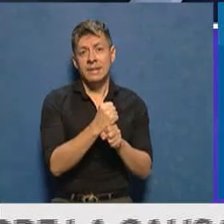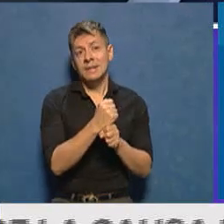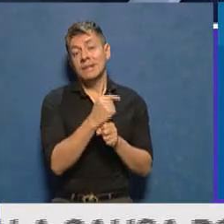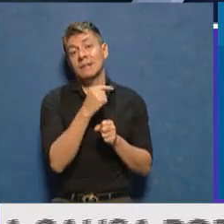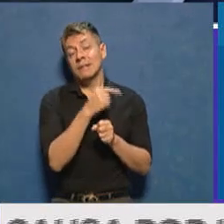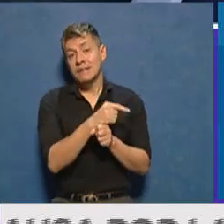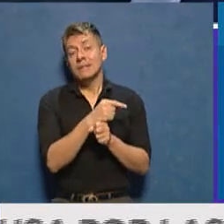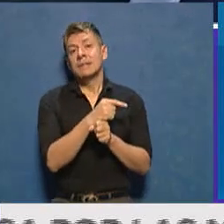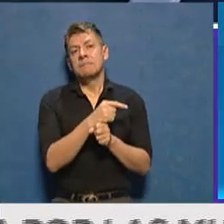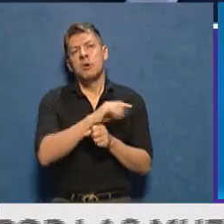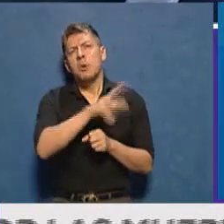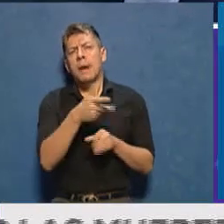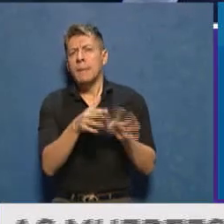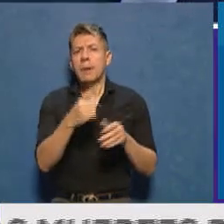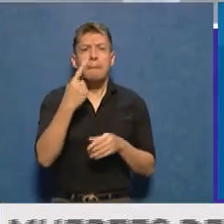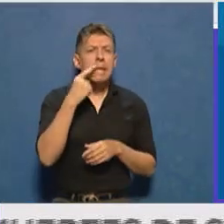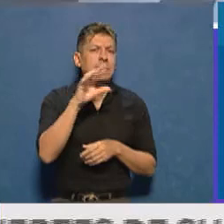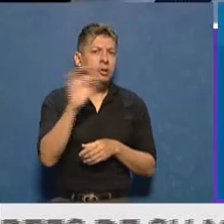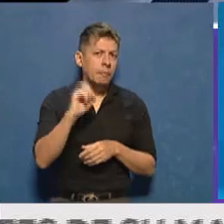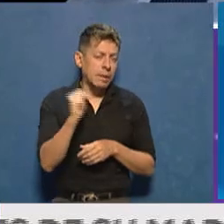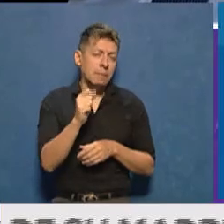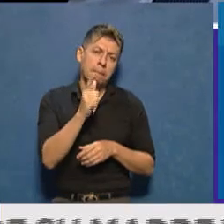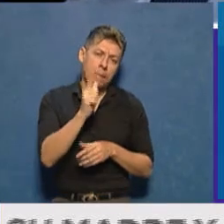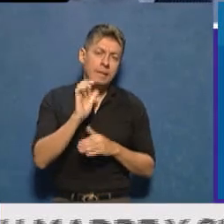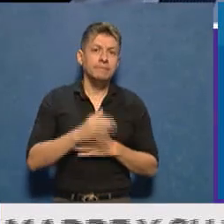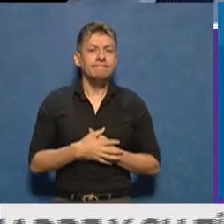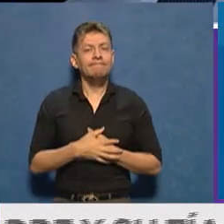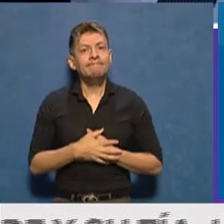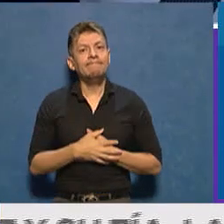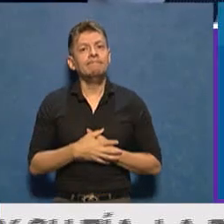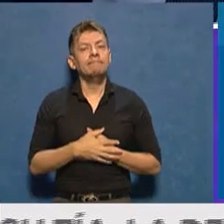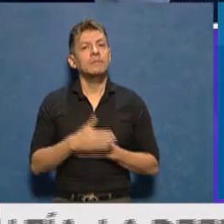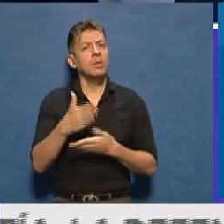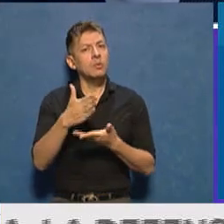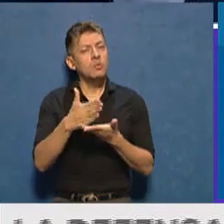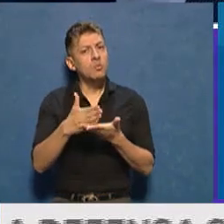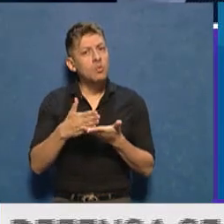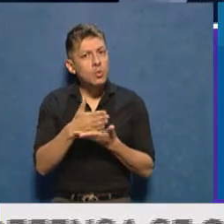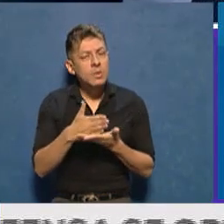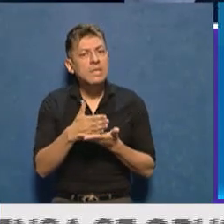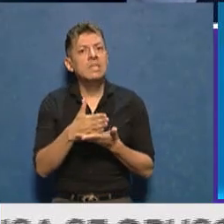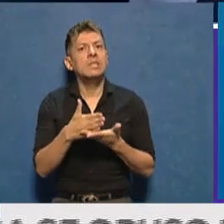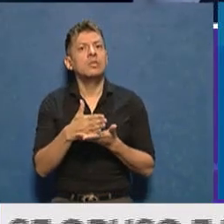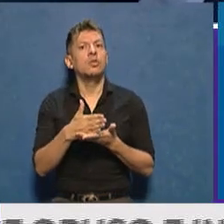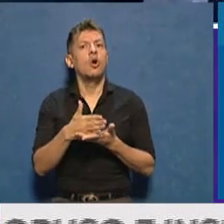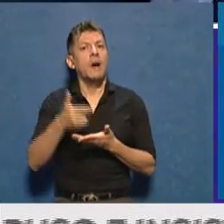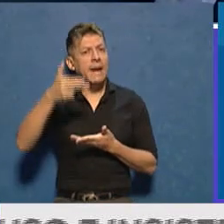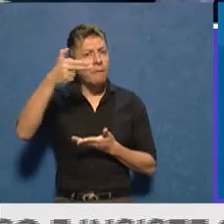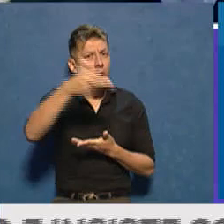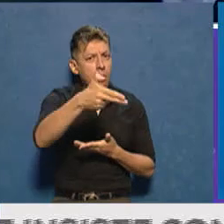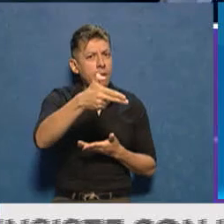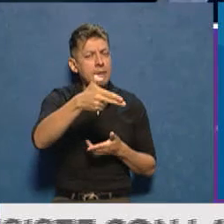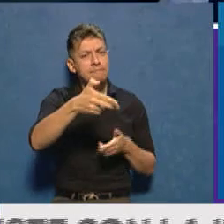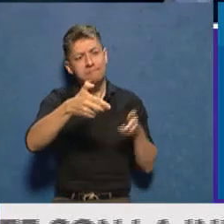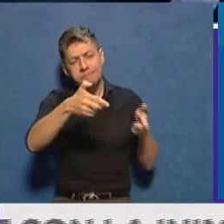de 1.500 pesos, por una cosa así. Me han sacado cuchillo, me han puesto un robo en la cabeza, pero no,